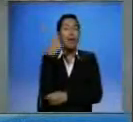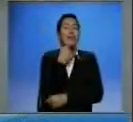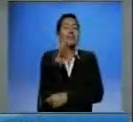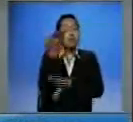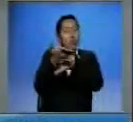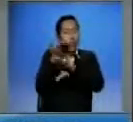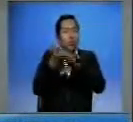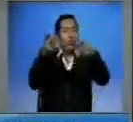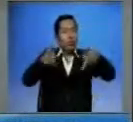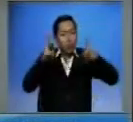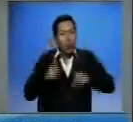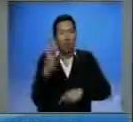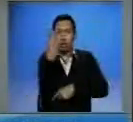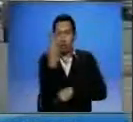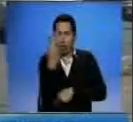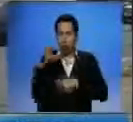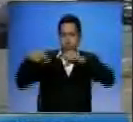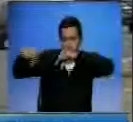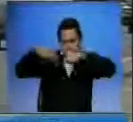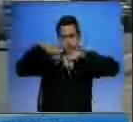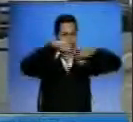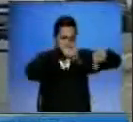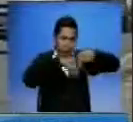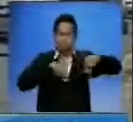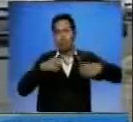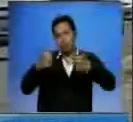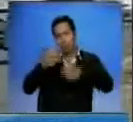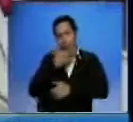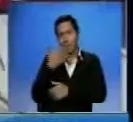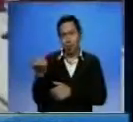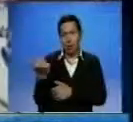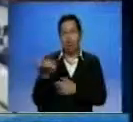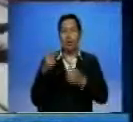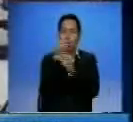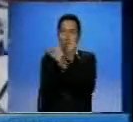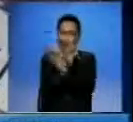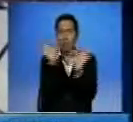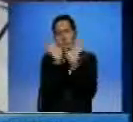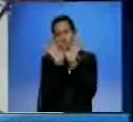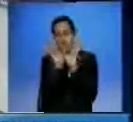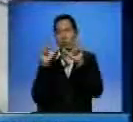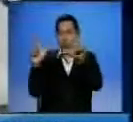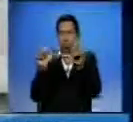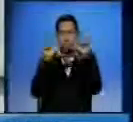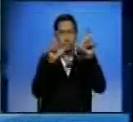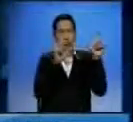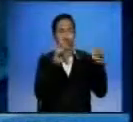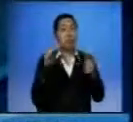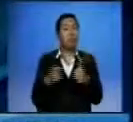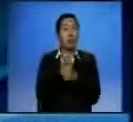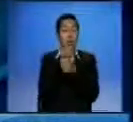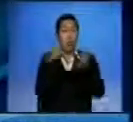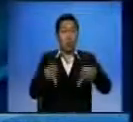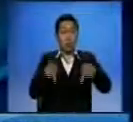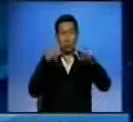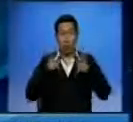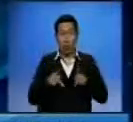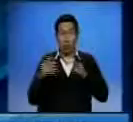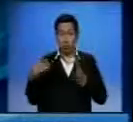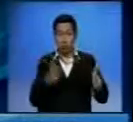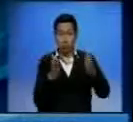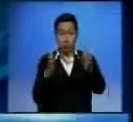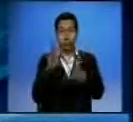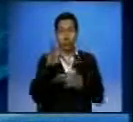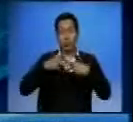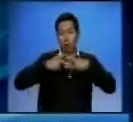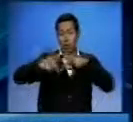para mejorar el tránsito vehicular. Y lo hacía a través de las redes sociales. El primer puente iba a construirse en el kilómetro 5